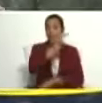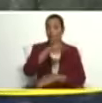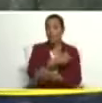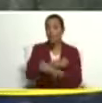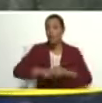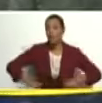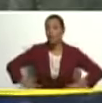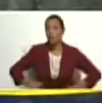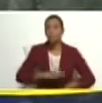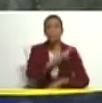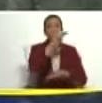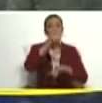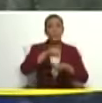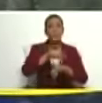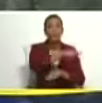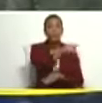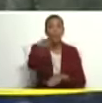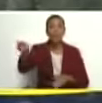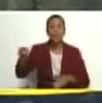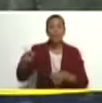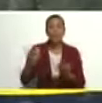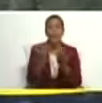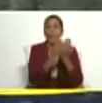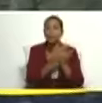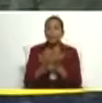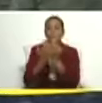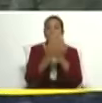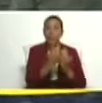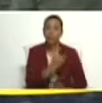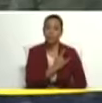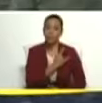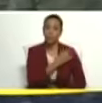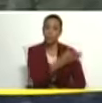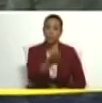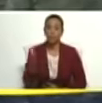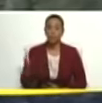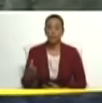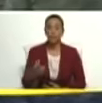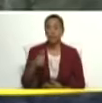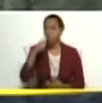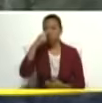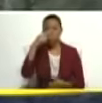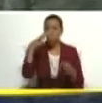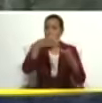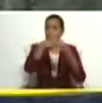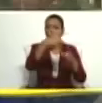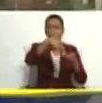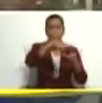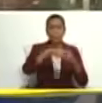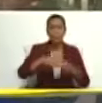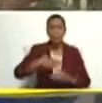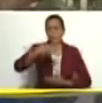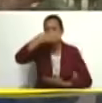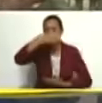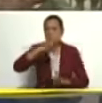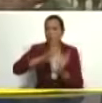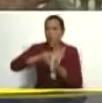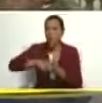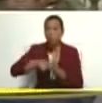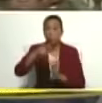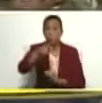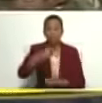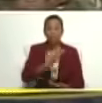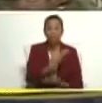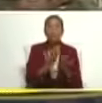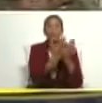No son ustedes cadetes de apellidos, de oligarquías, ni de mafias. Ustedes son los